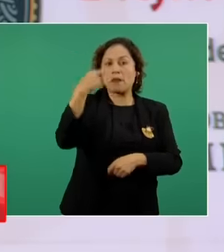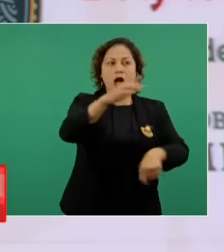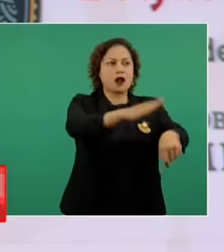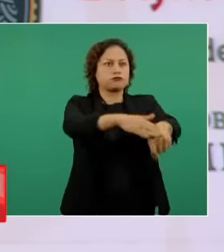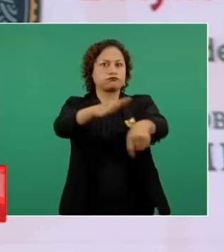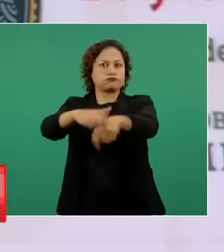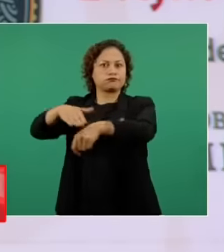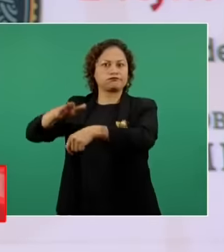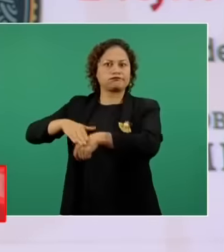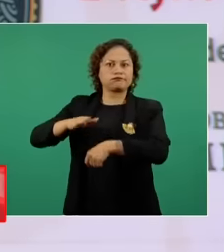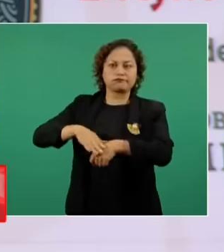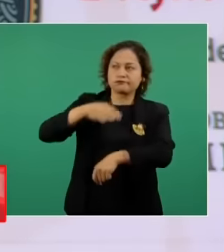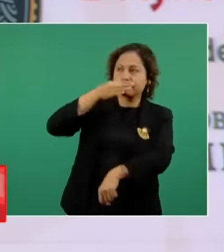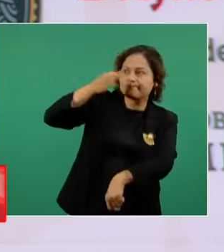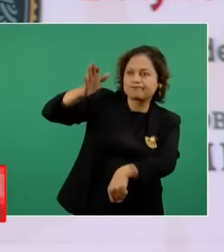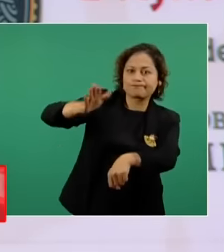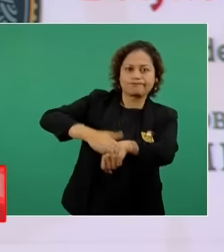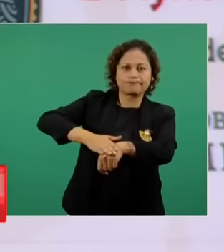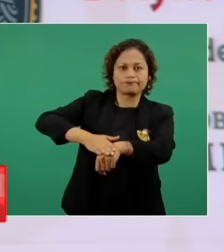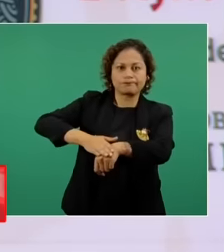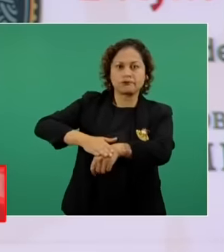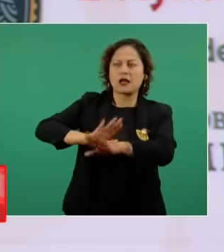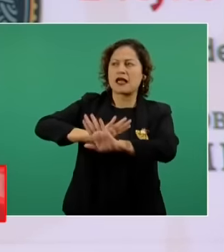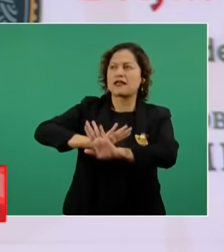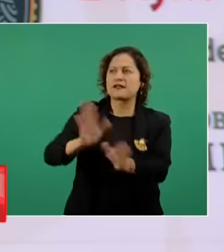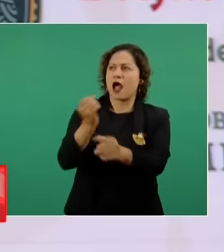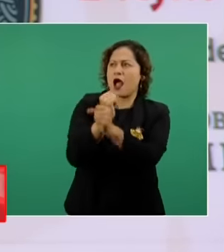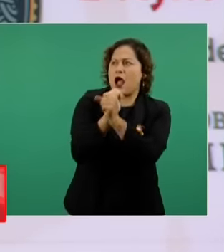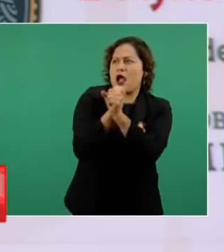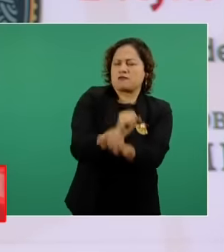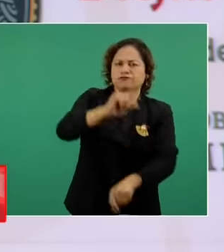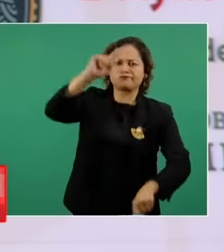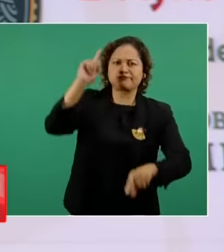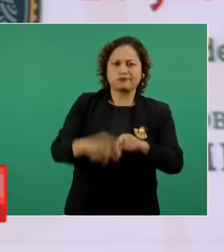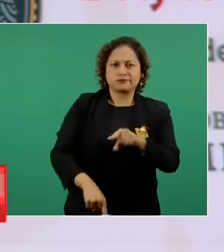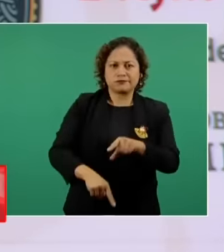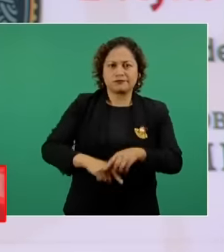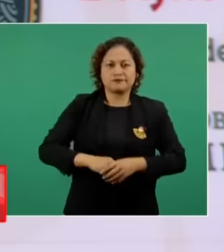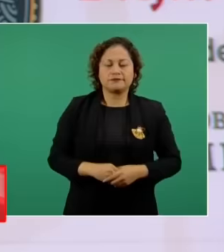la abolición de la esclavitud.